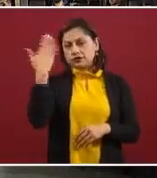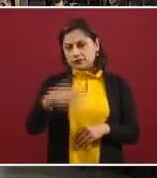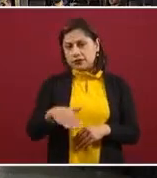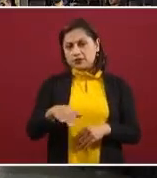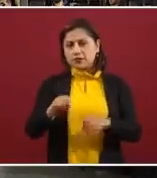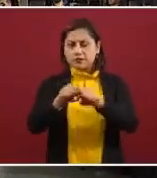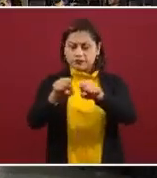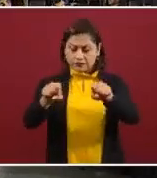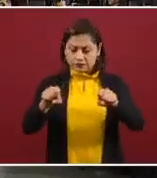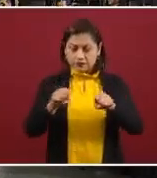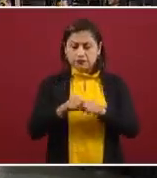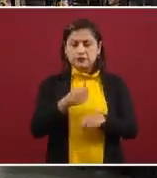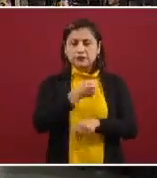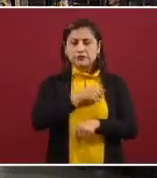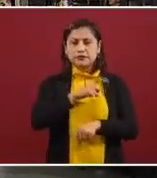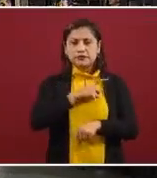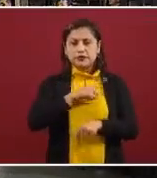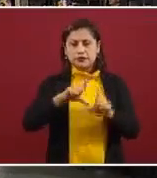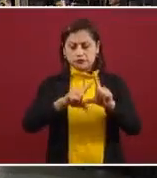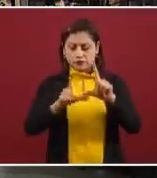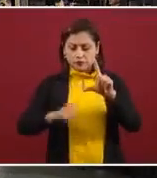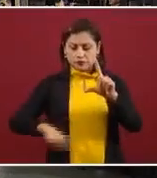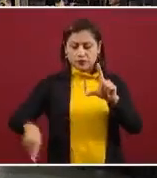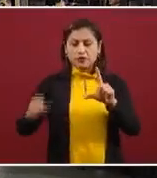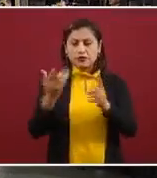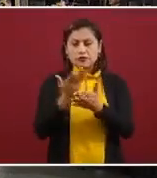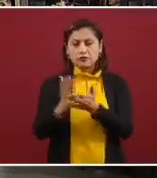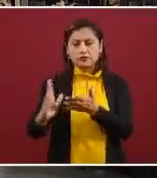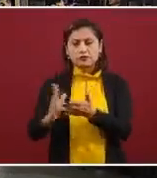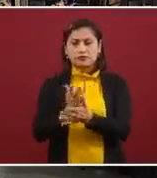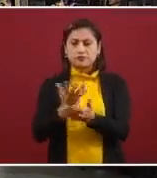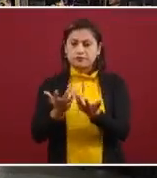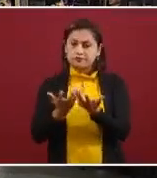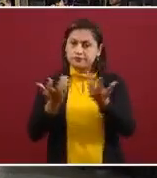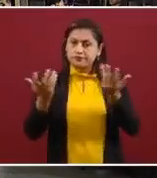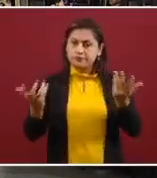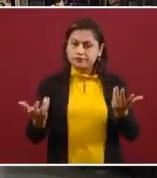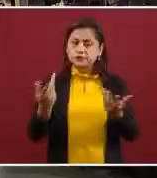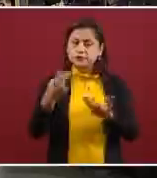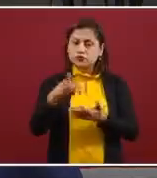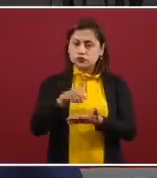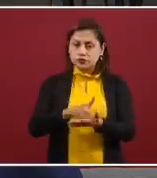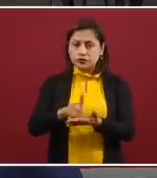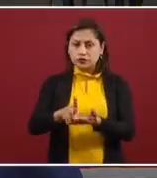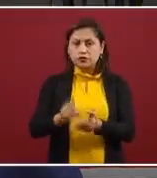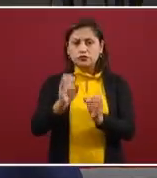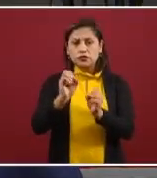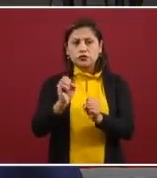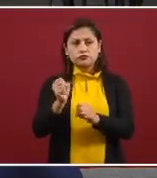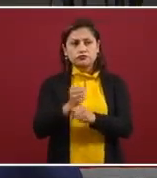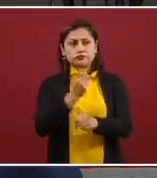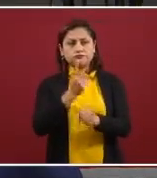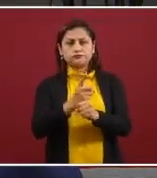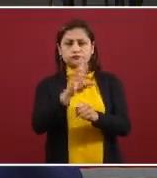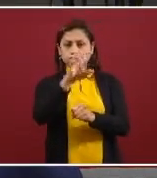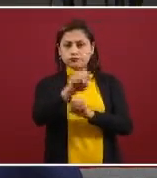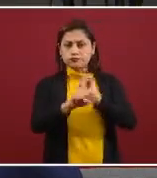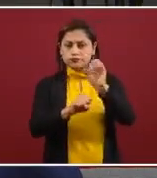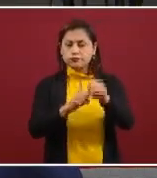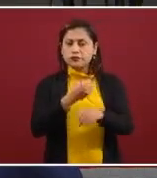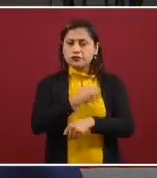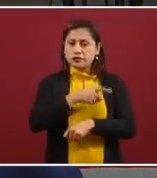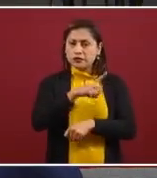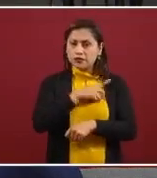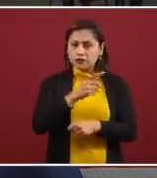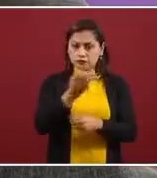mexicano está segmentado. La población está dividida en sus derechos y posibilidades de atender su salud según la